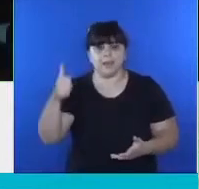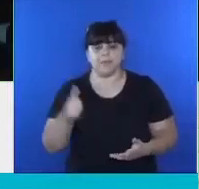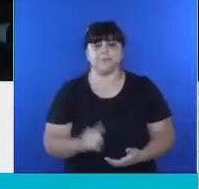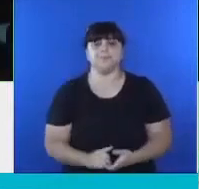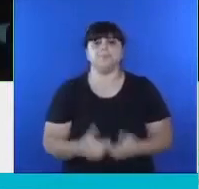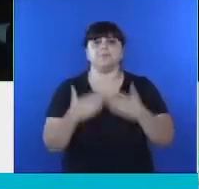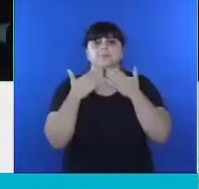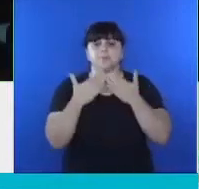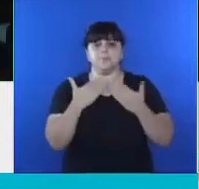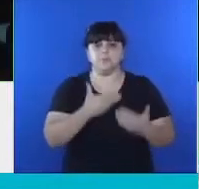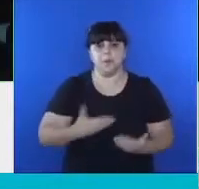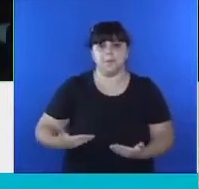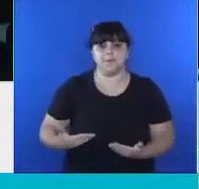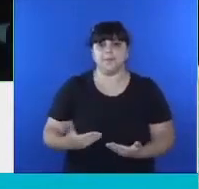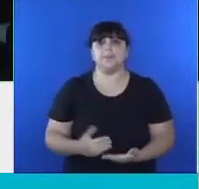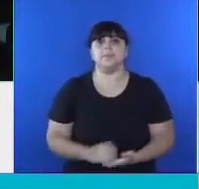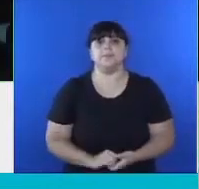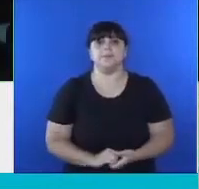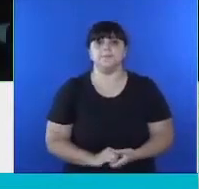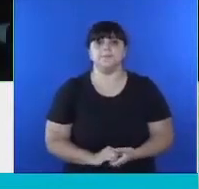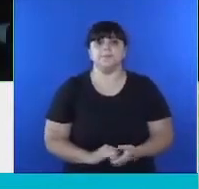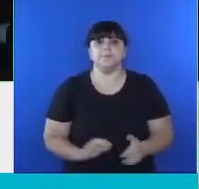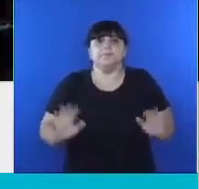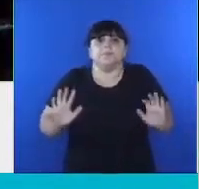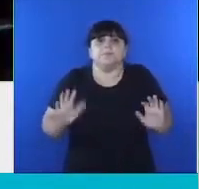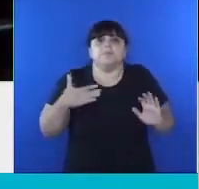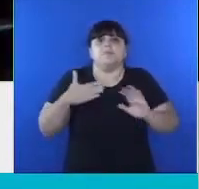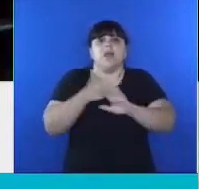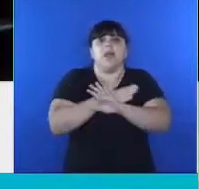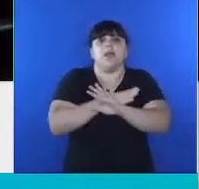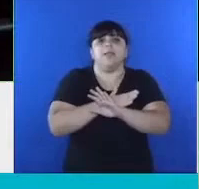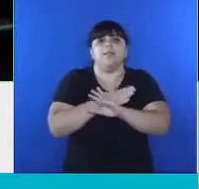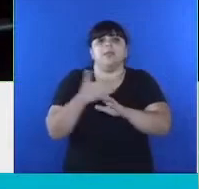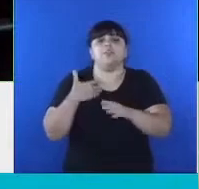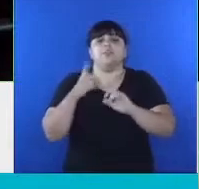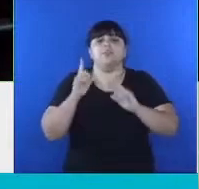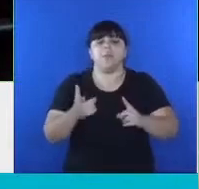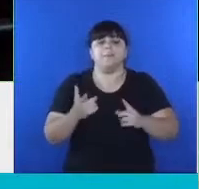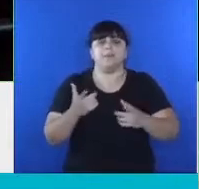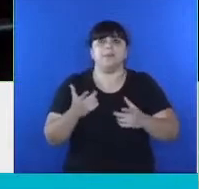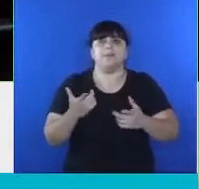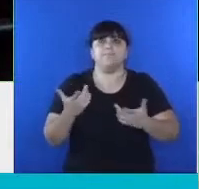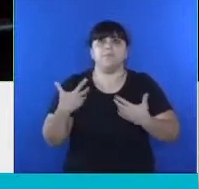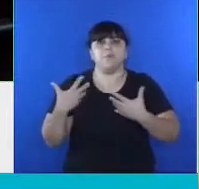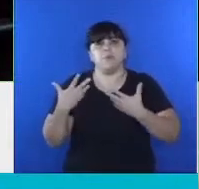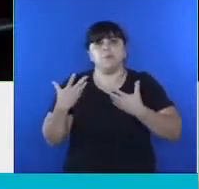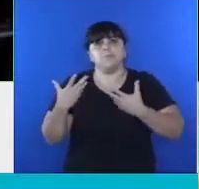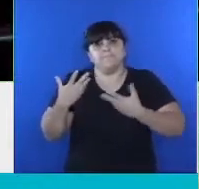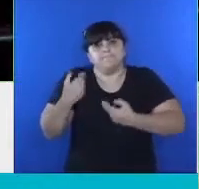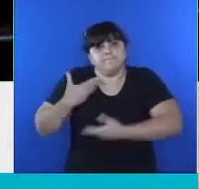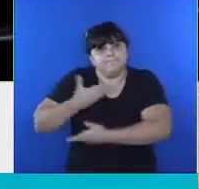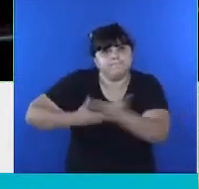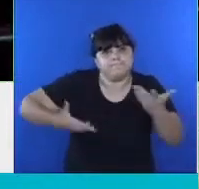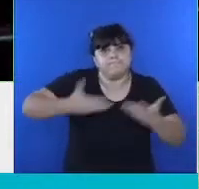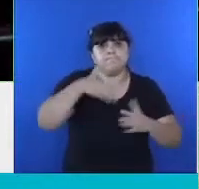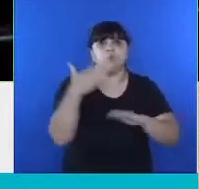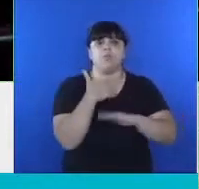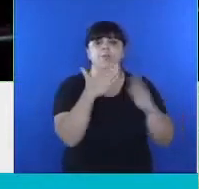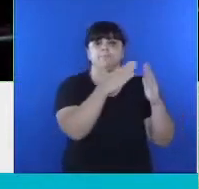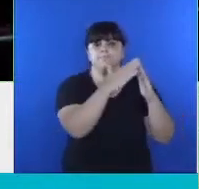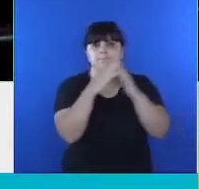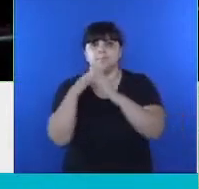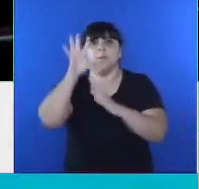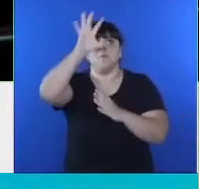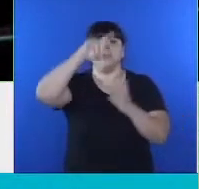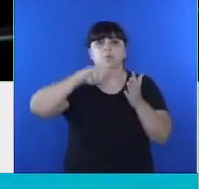Gracias, señor presidente. Bueno, antes de nada quiero también solidarizarme con todos los vecinos y vecinas